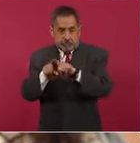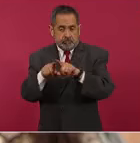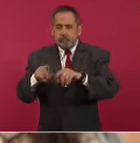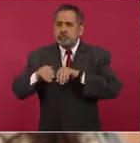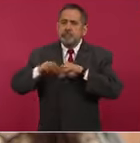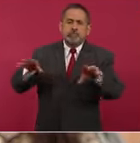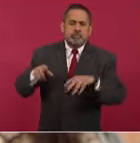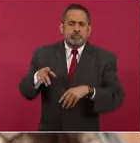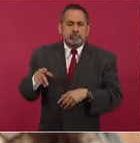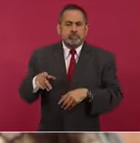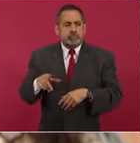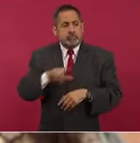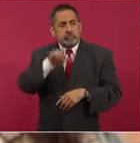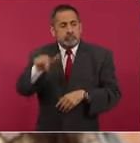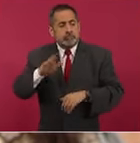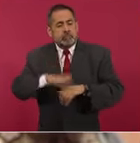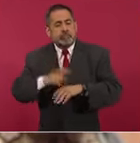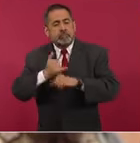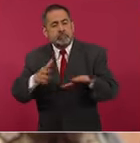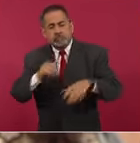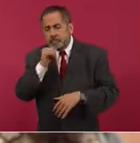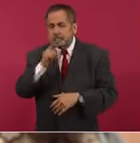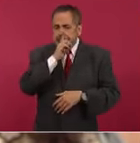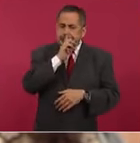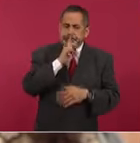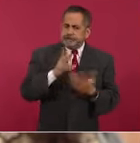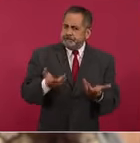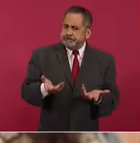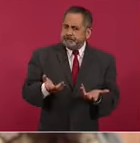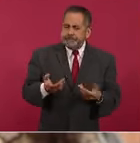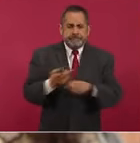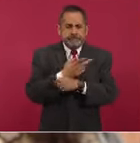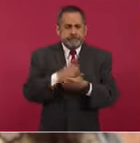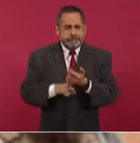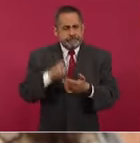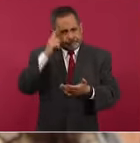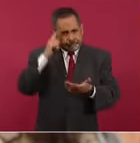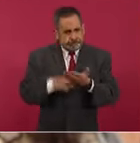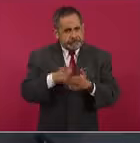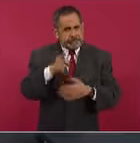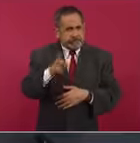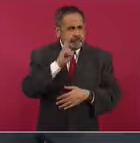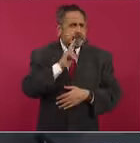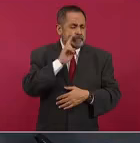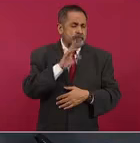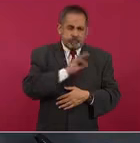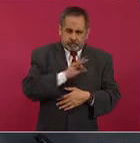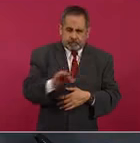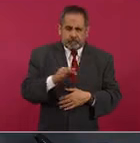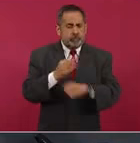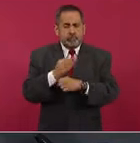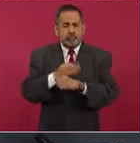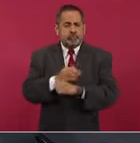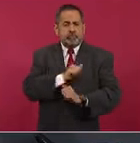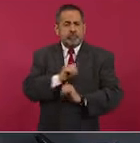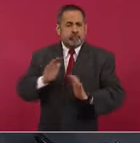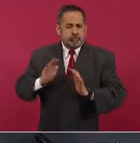divulgó, no ha dado más información en este sentido. La pregunta es, ¿usted cree que es factible o posible que el Ejército solo